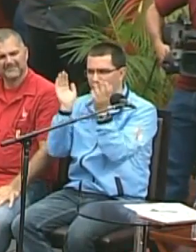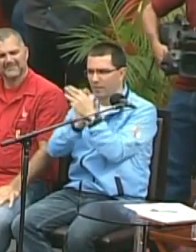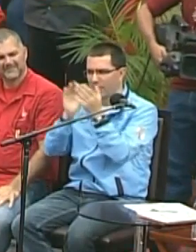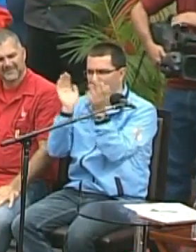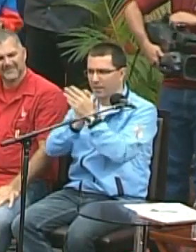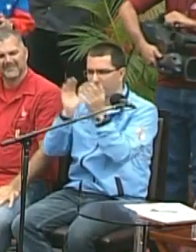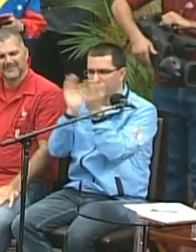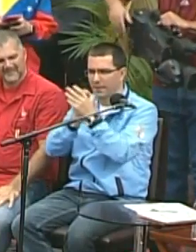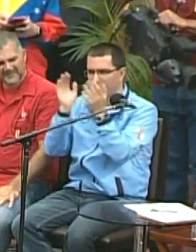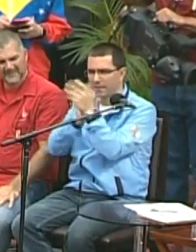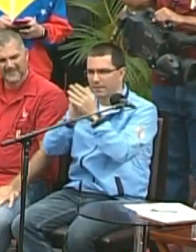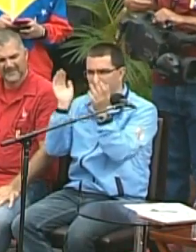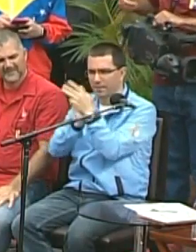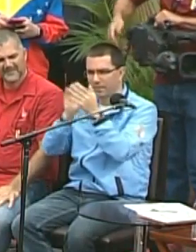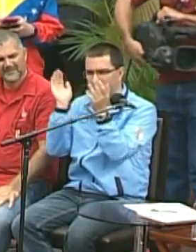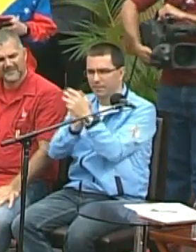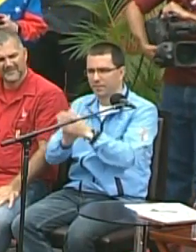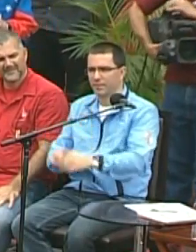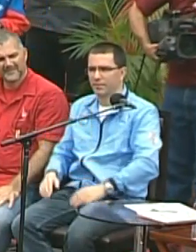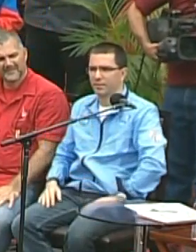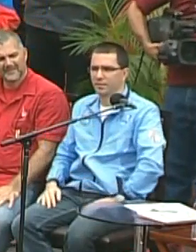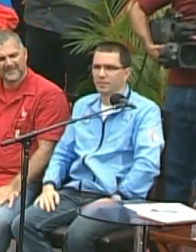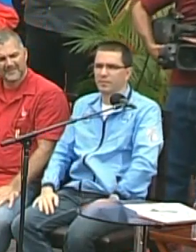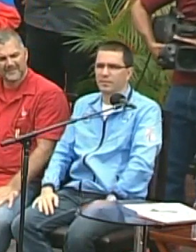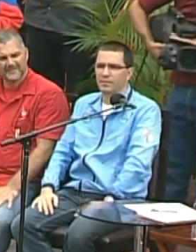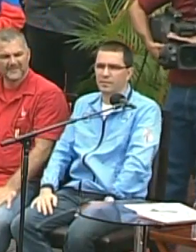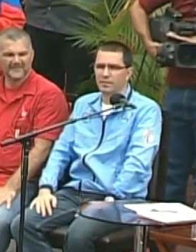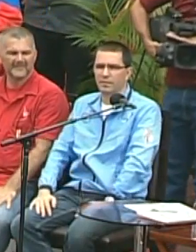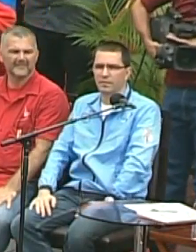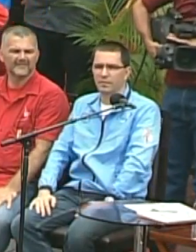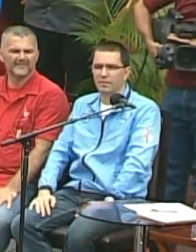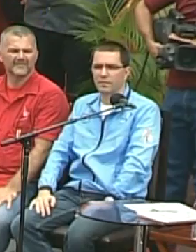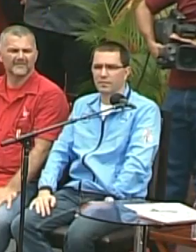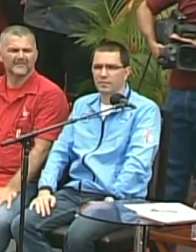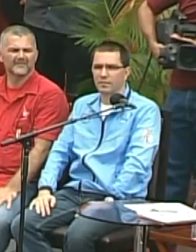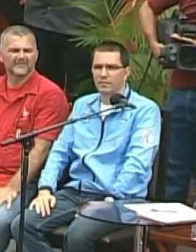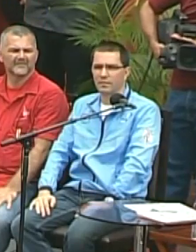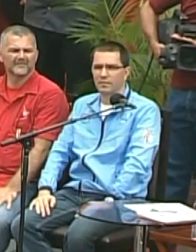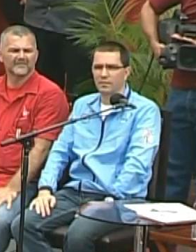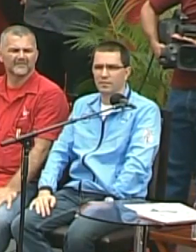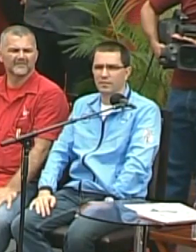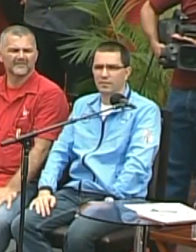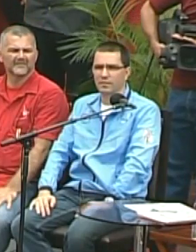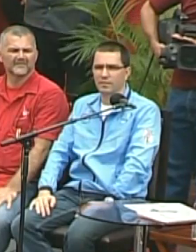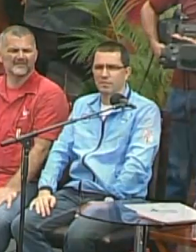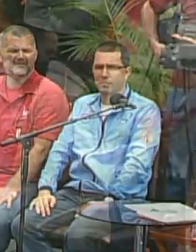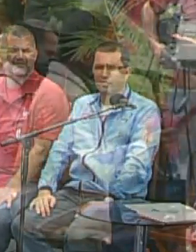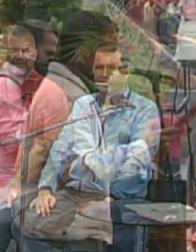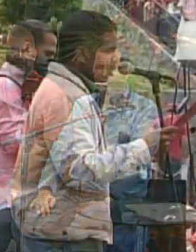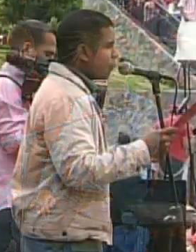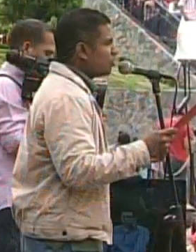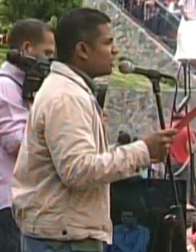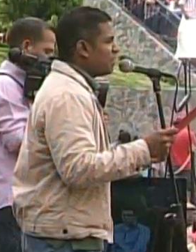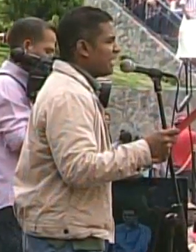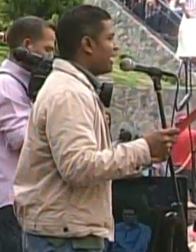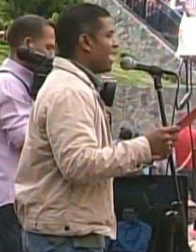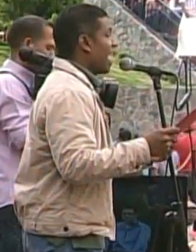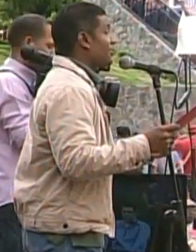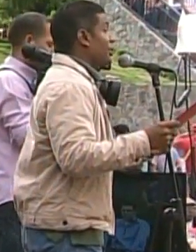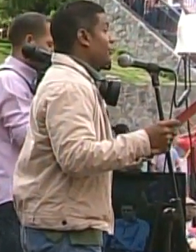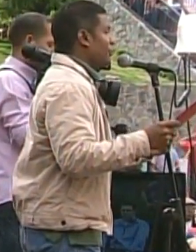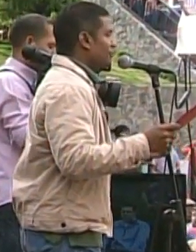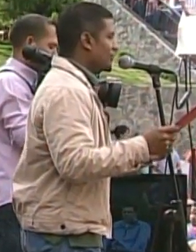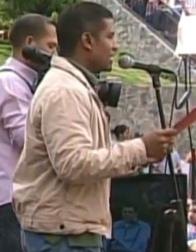derecho y de justicia, donde el derecho a una vivienda digna, no puede ser visto como un